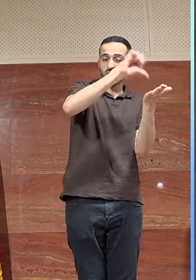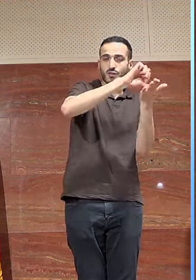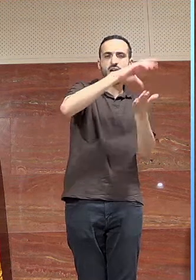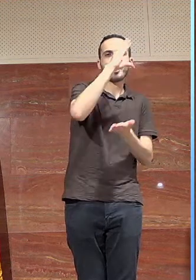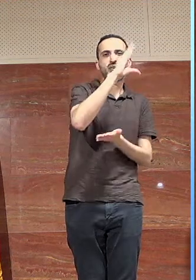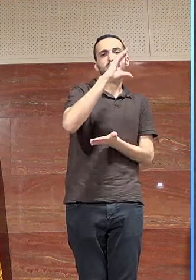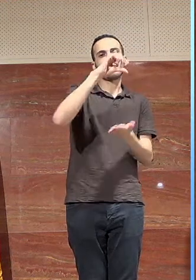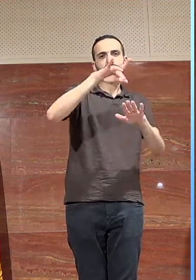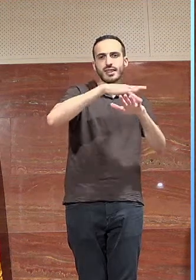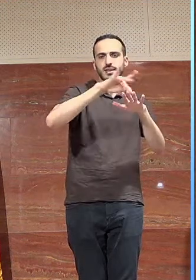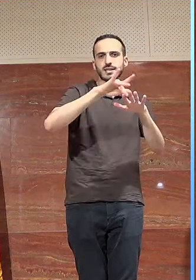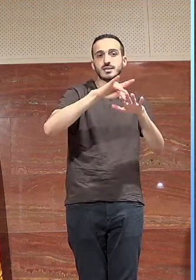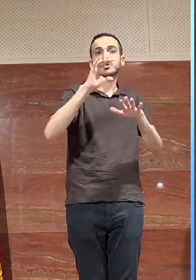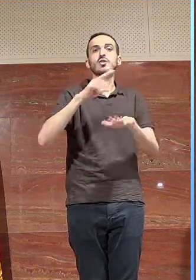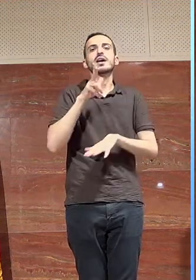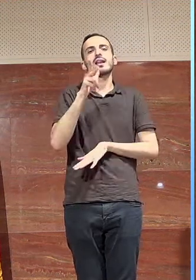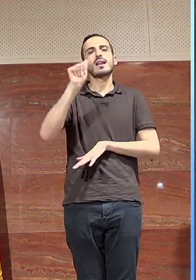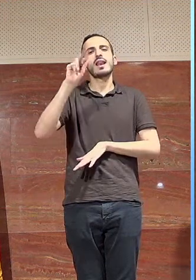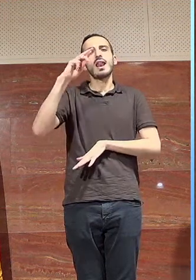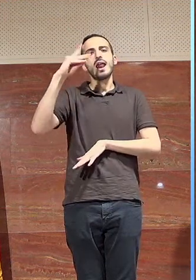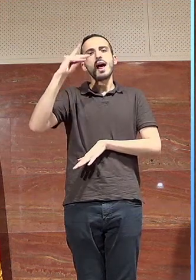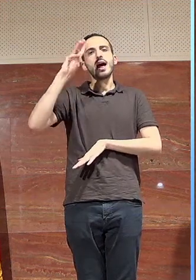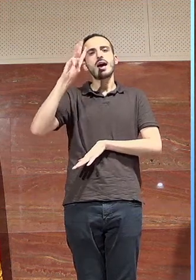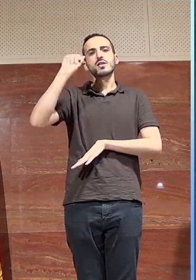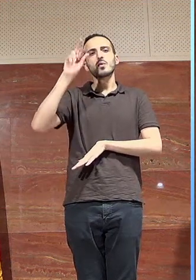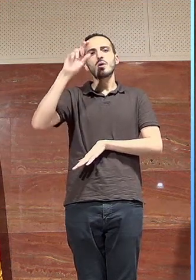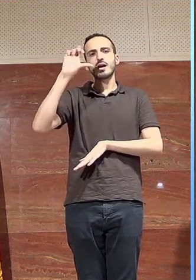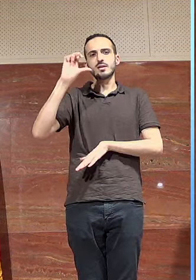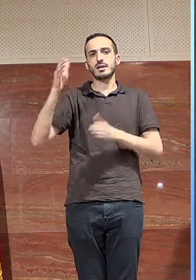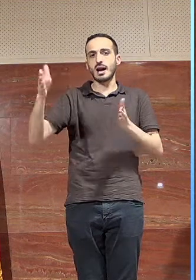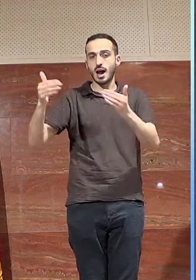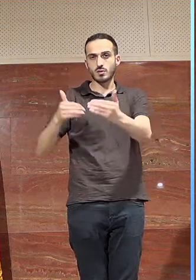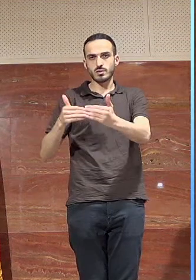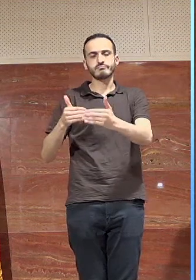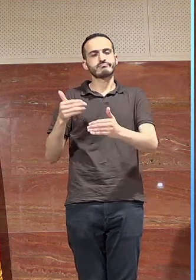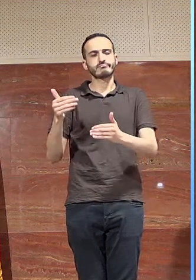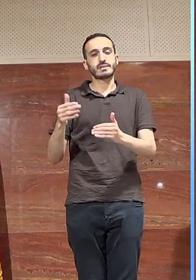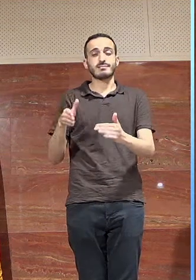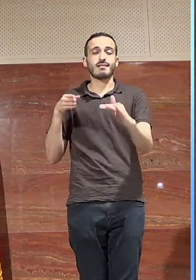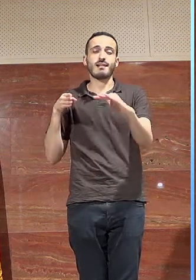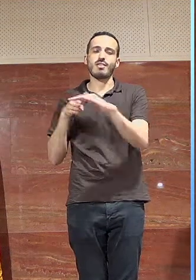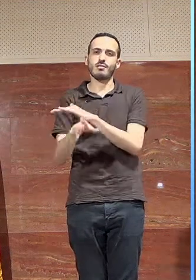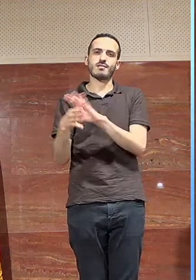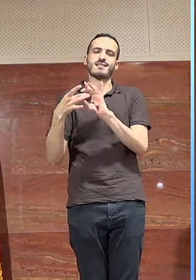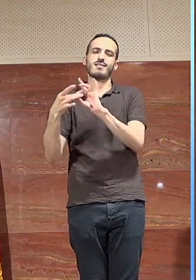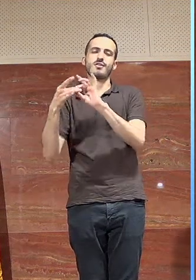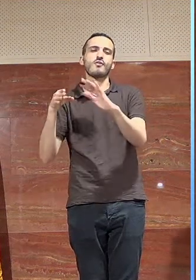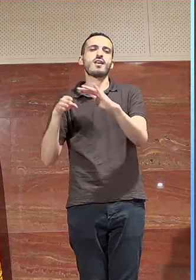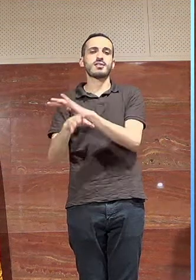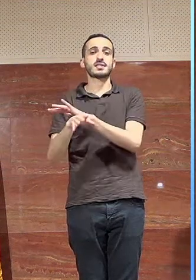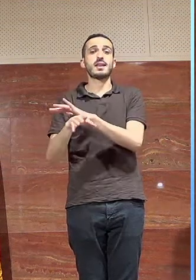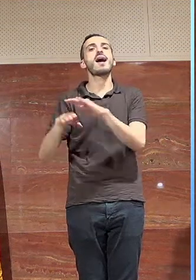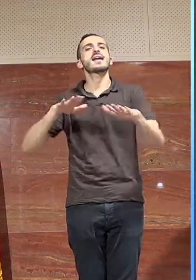sino con el hardware. Y el hardware que es, sobre todo, pues con la accesibilidad, diríamos, y con la